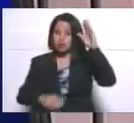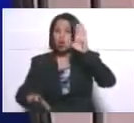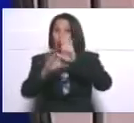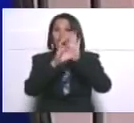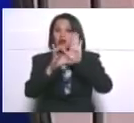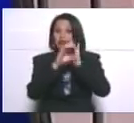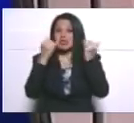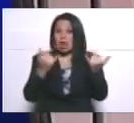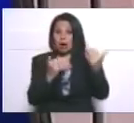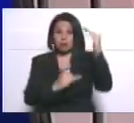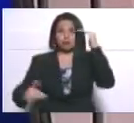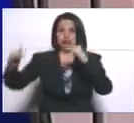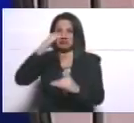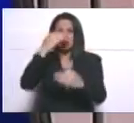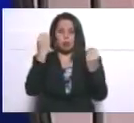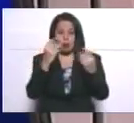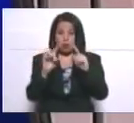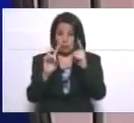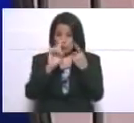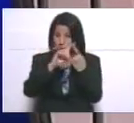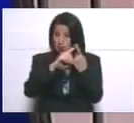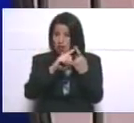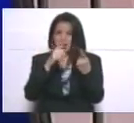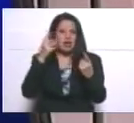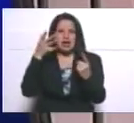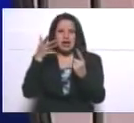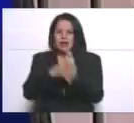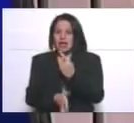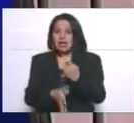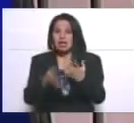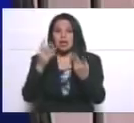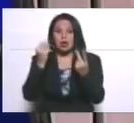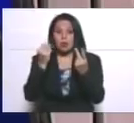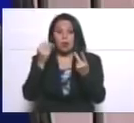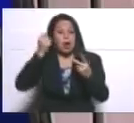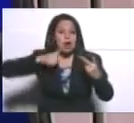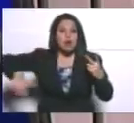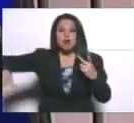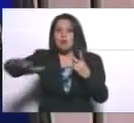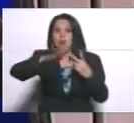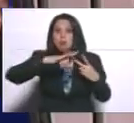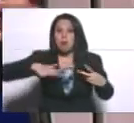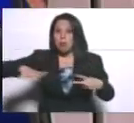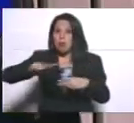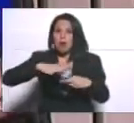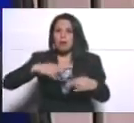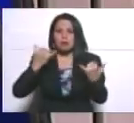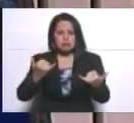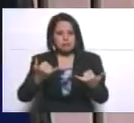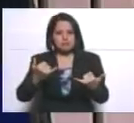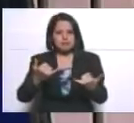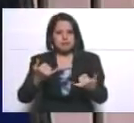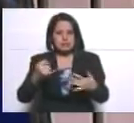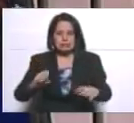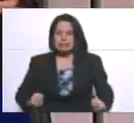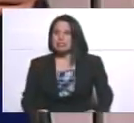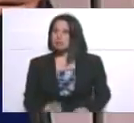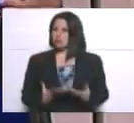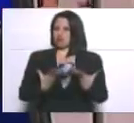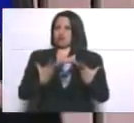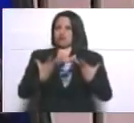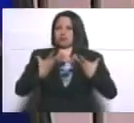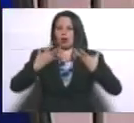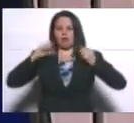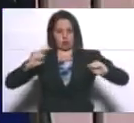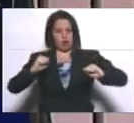quinta. Uh-huh. Él dice que la primera etapa es cuando el pueblo como que renace, como que